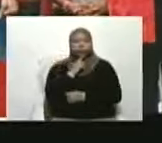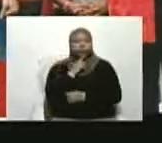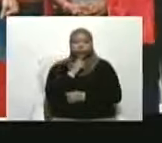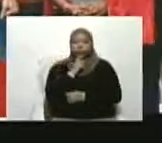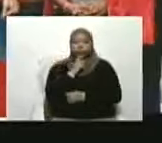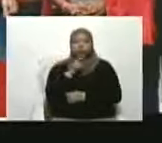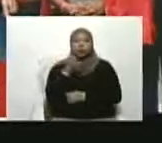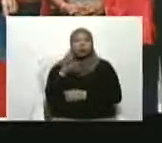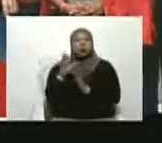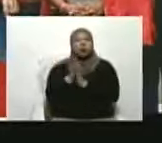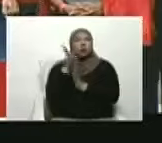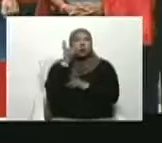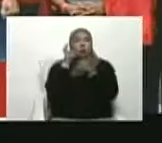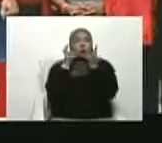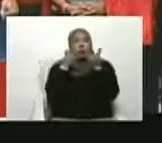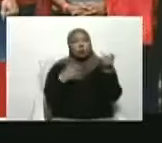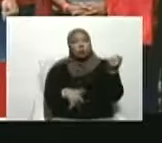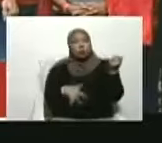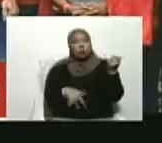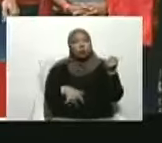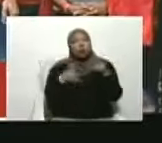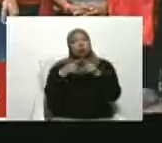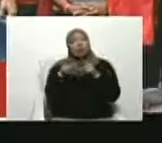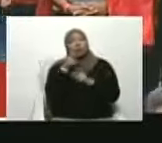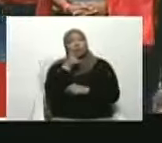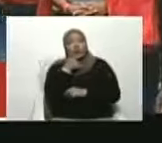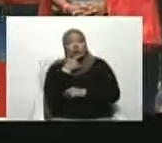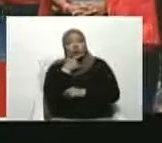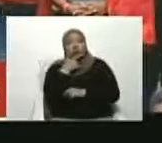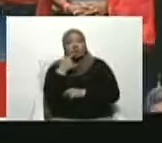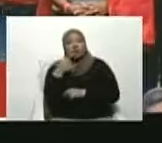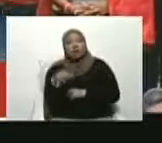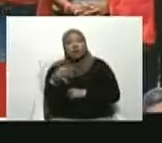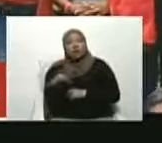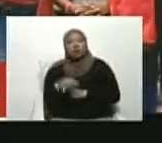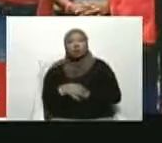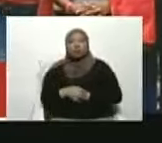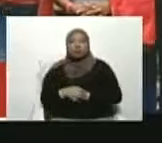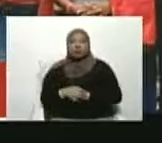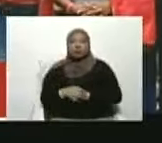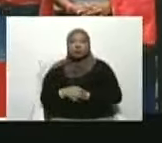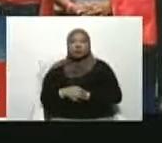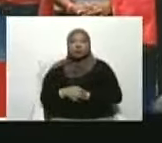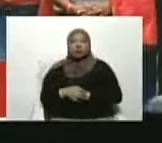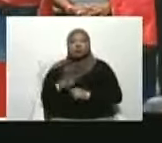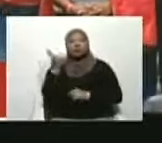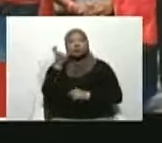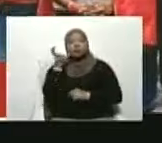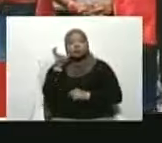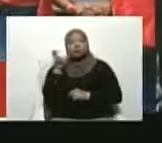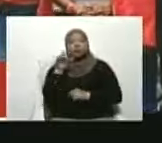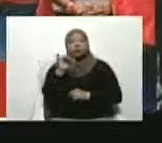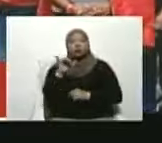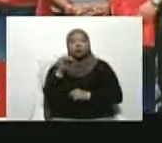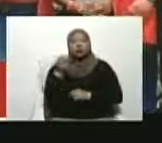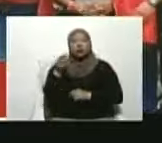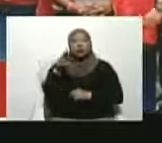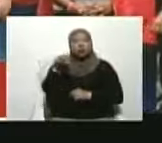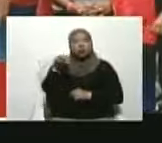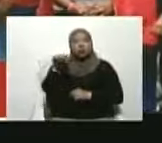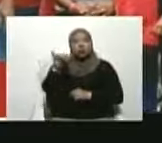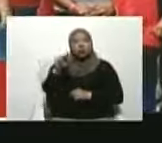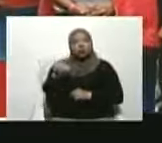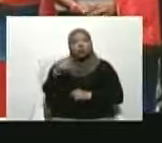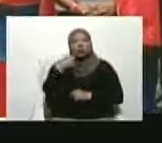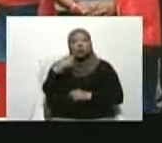Santa Rita vamos a escuchar esta versión porque es una belleza en verdad vamos a escuchar a jorman tenepe con